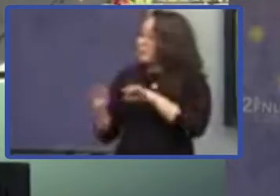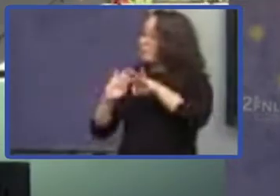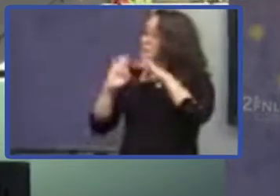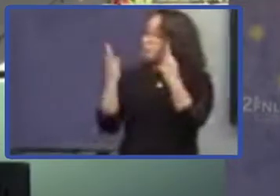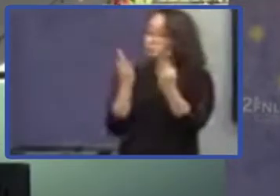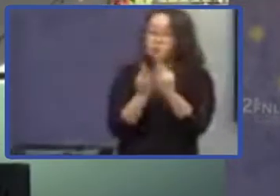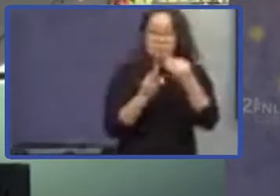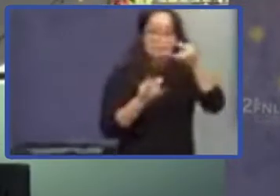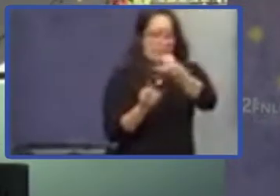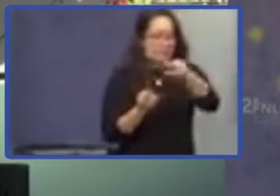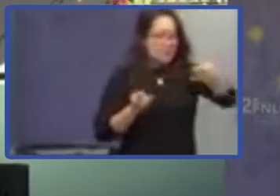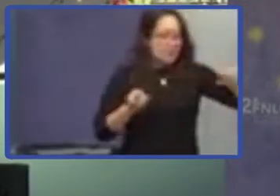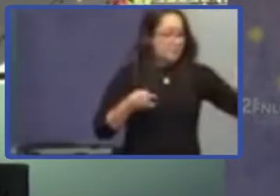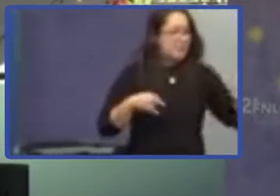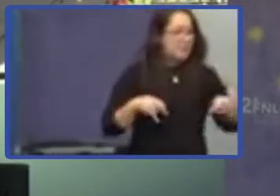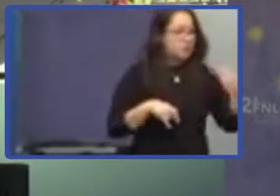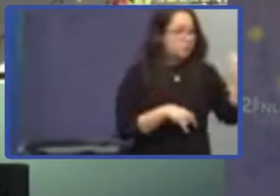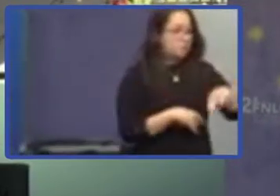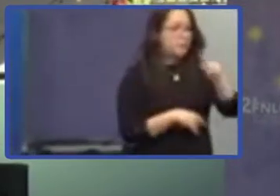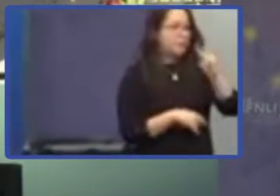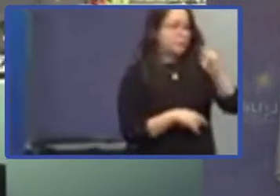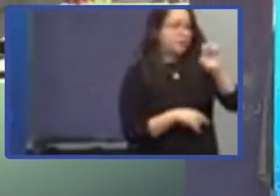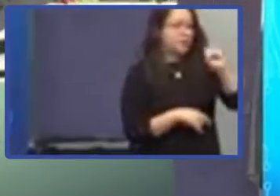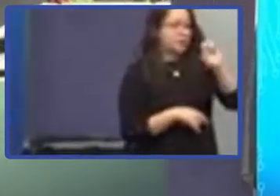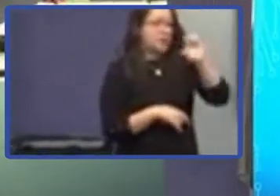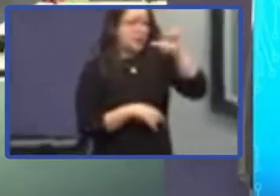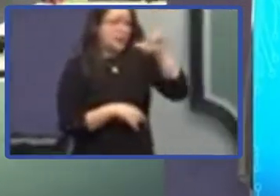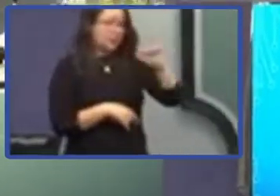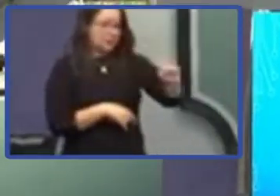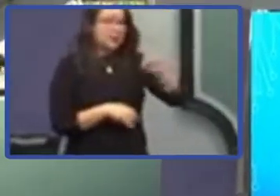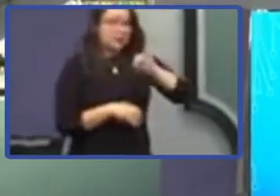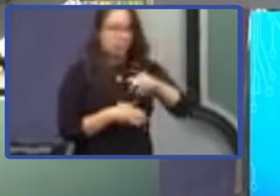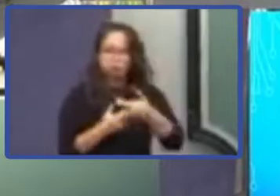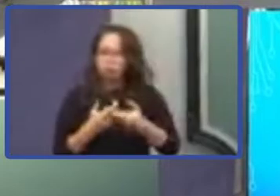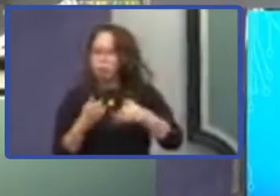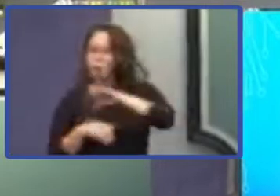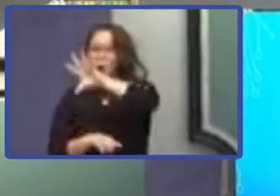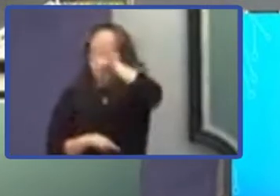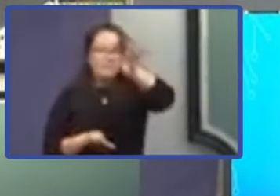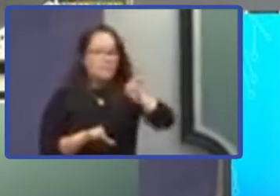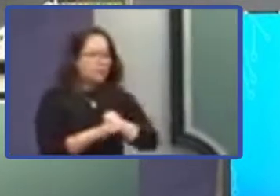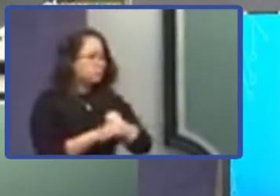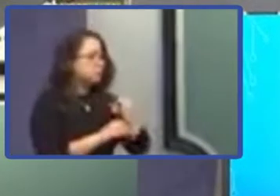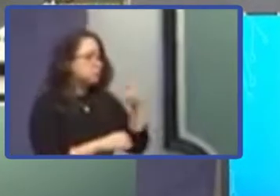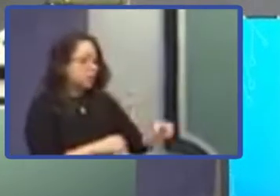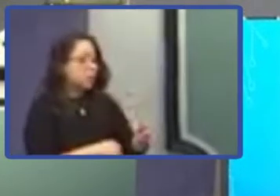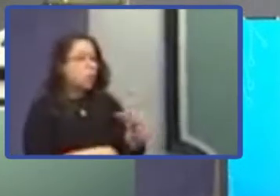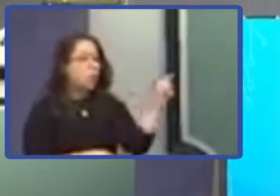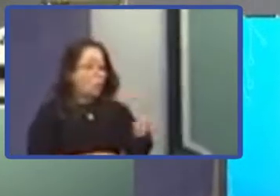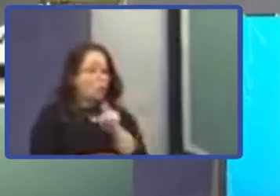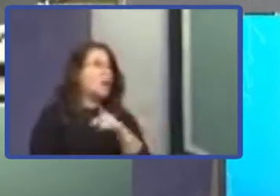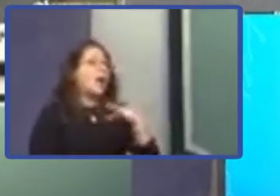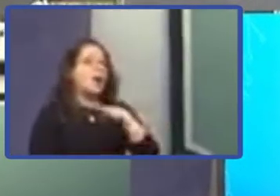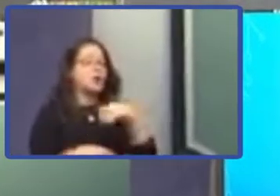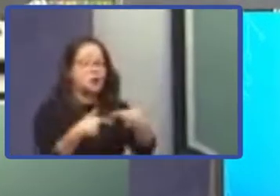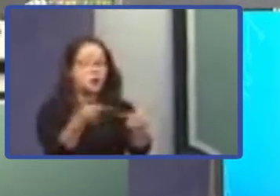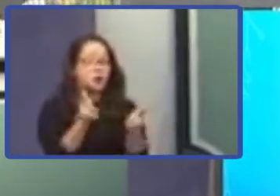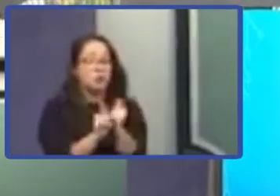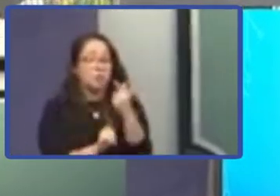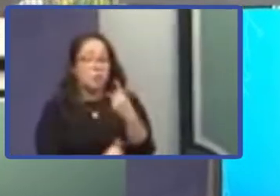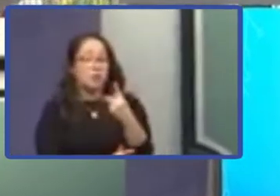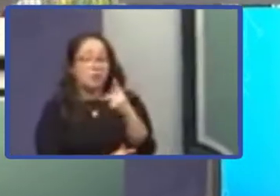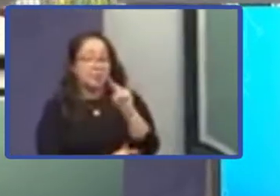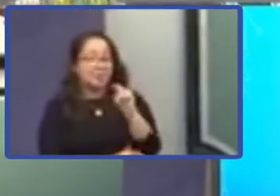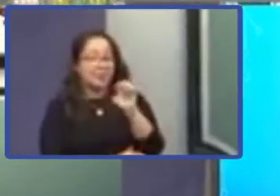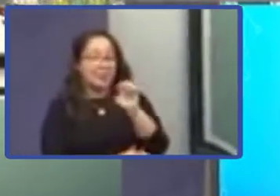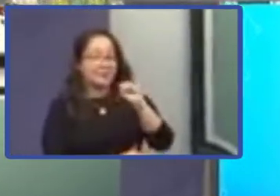todo el piso se llaman teselas y cuando tenemos un grupo de teselas que llena todo